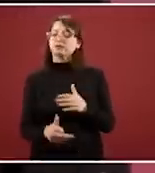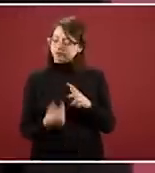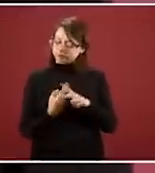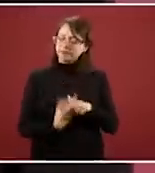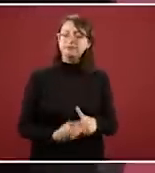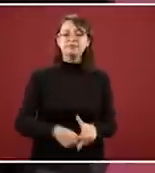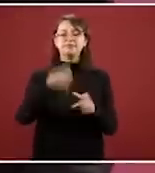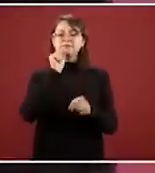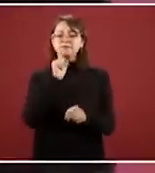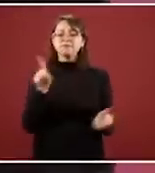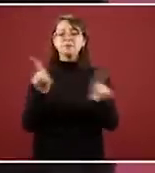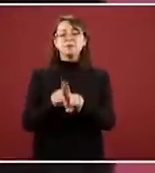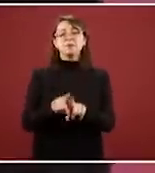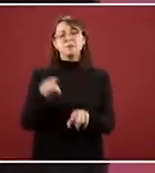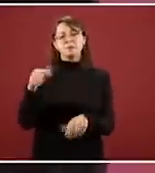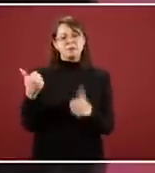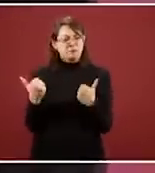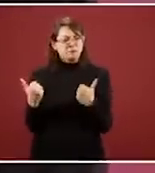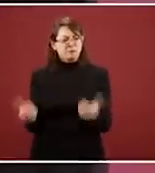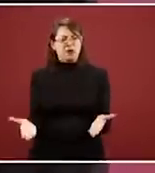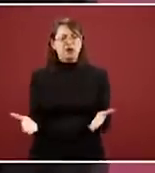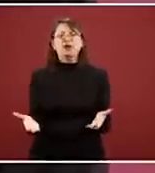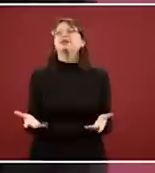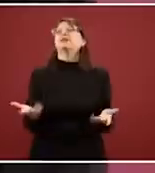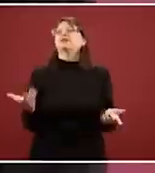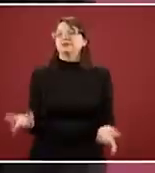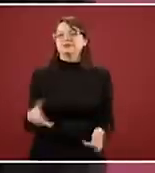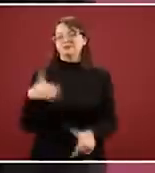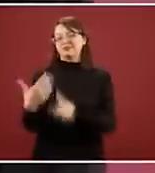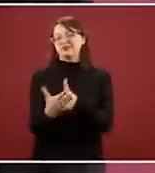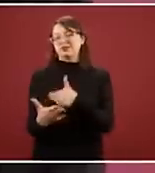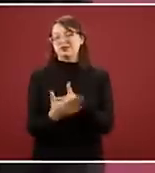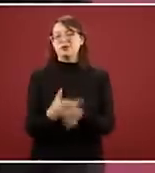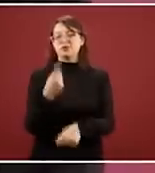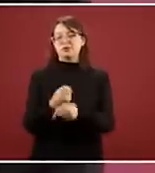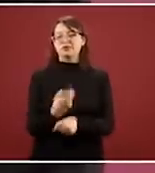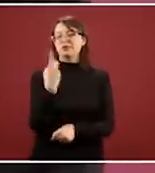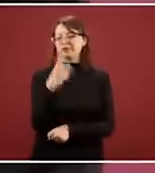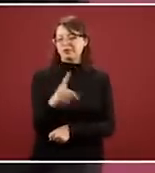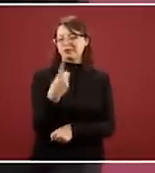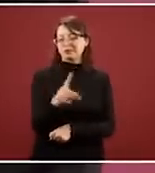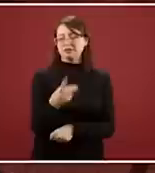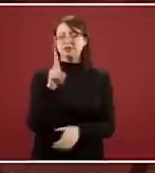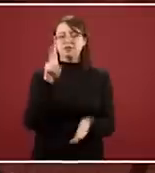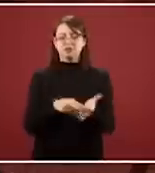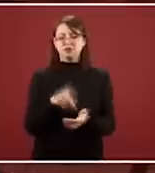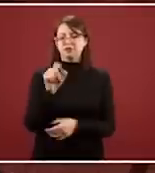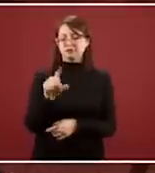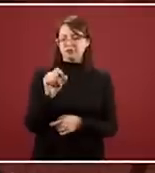para entregar buenas cuentas el día primero de diciembre de este año.